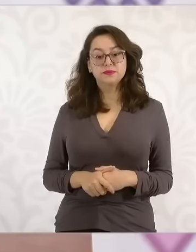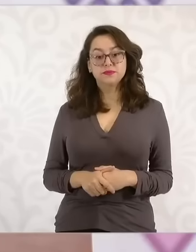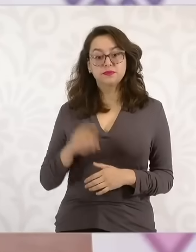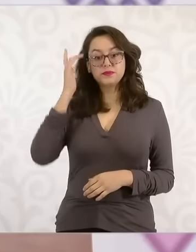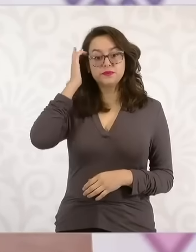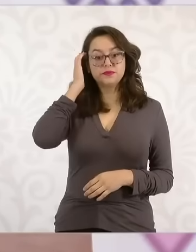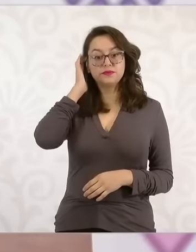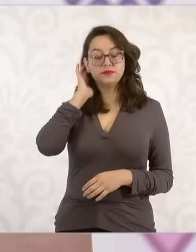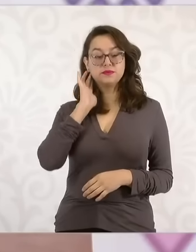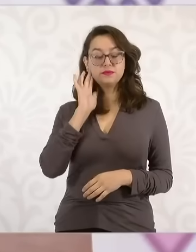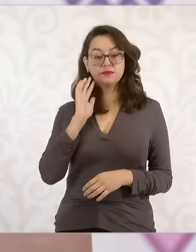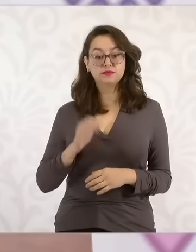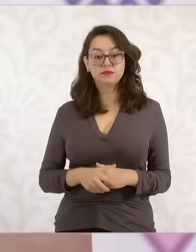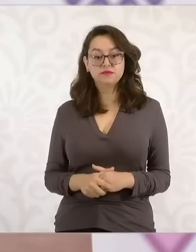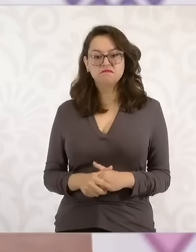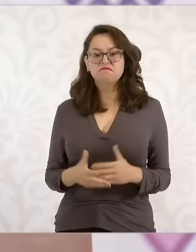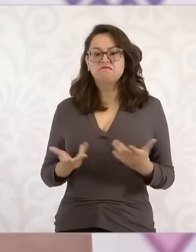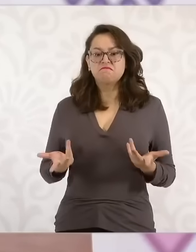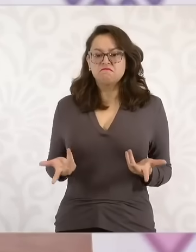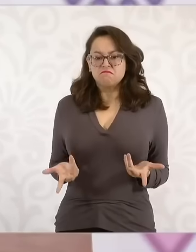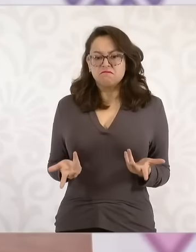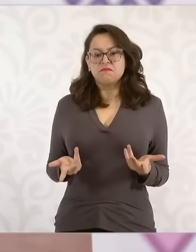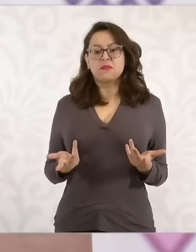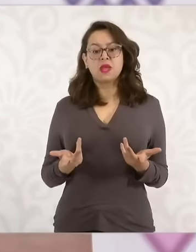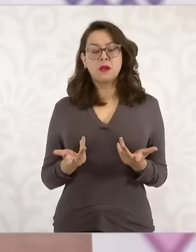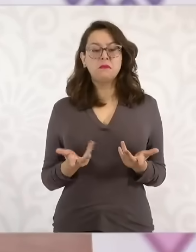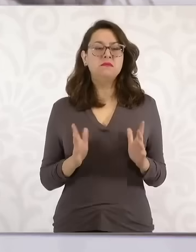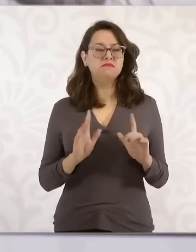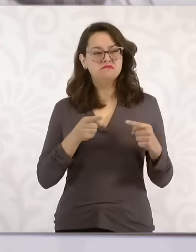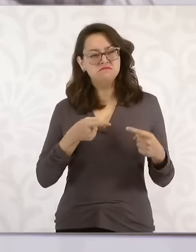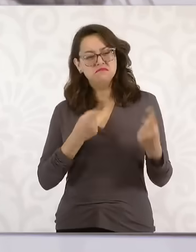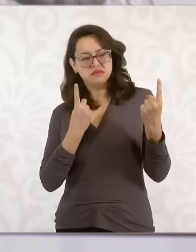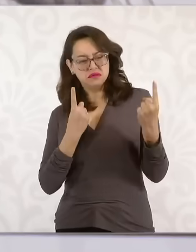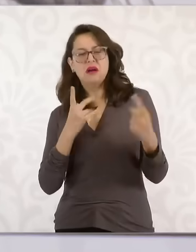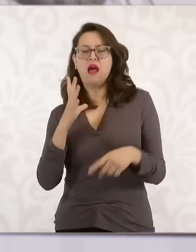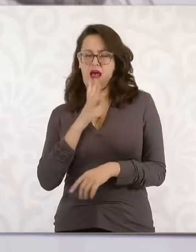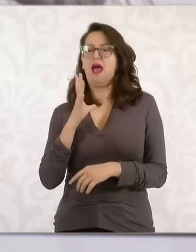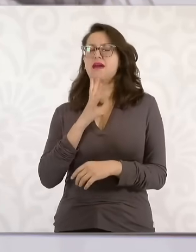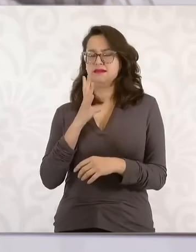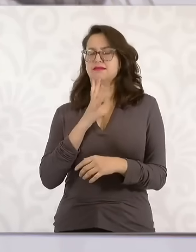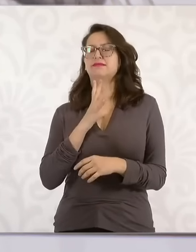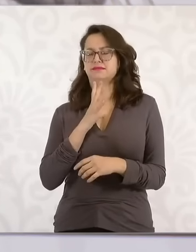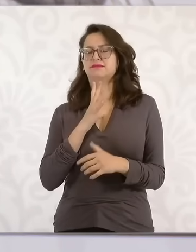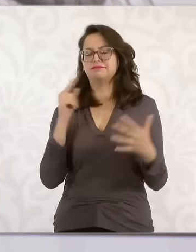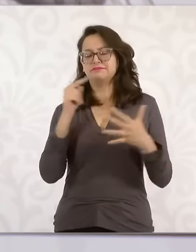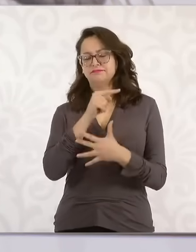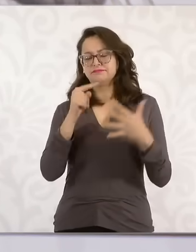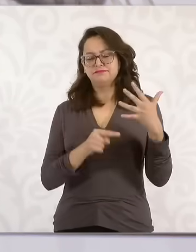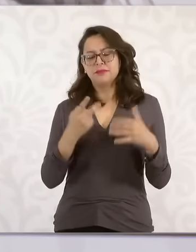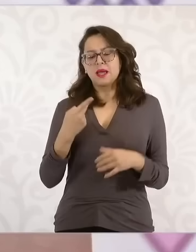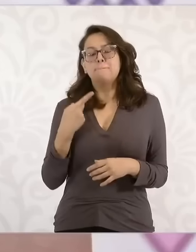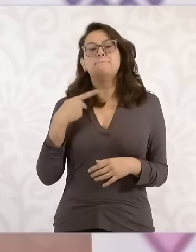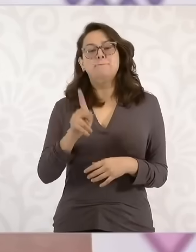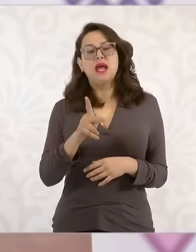más allá de las diferencias, es importante que nuestra posición